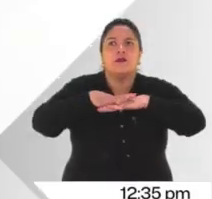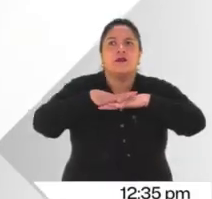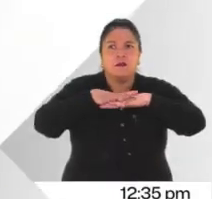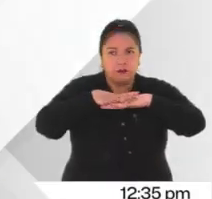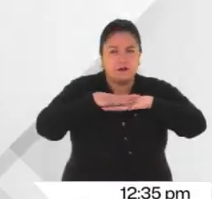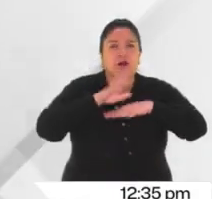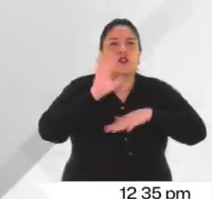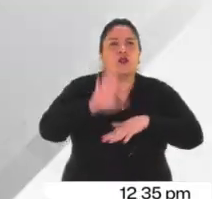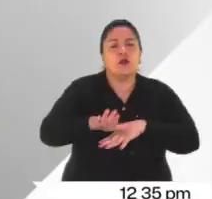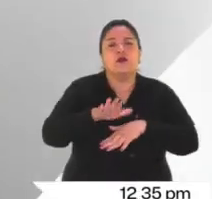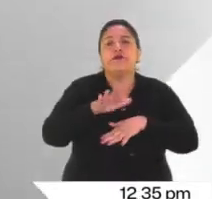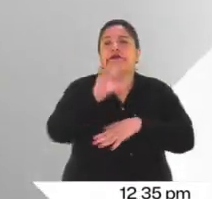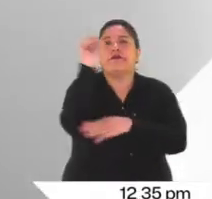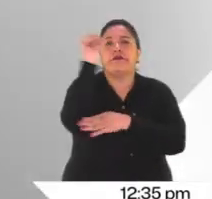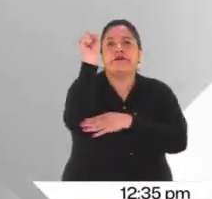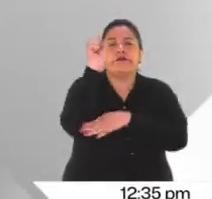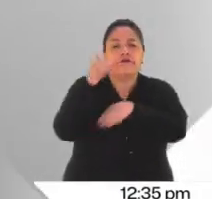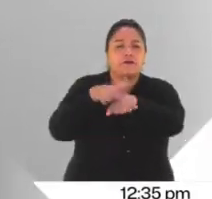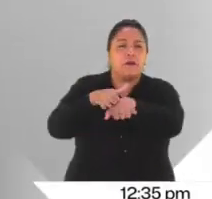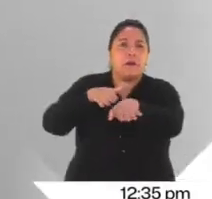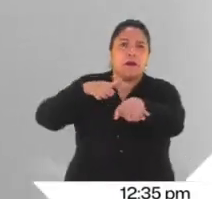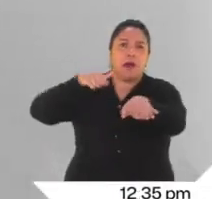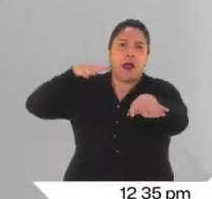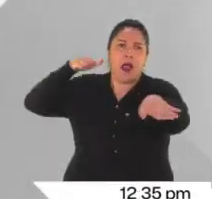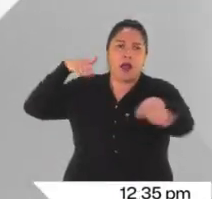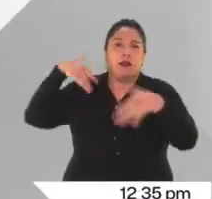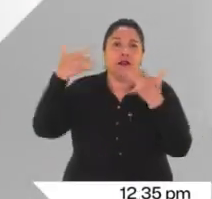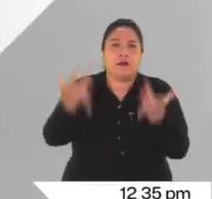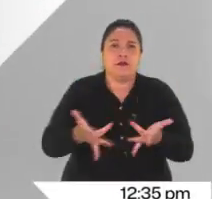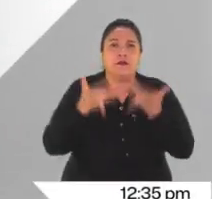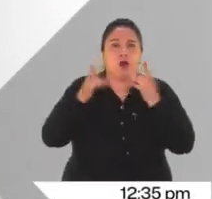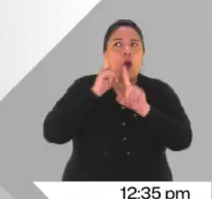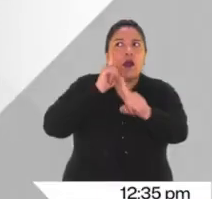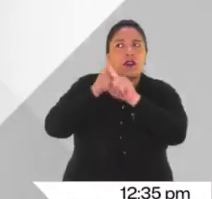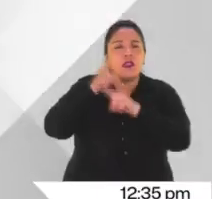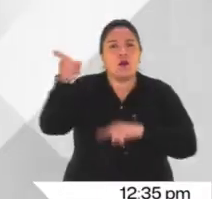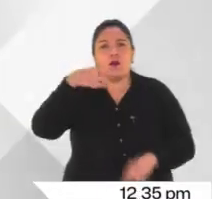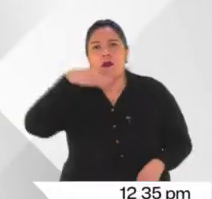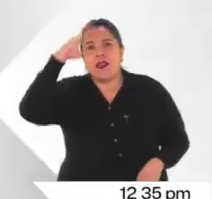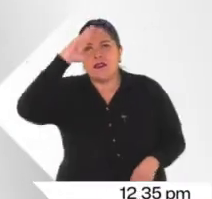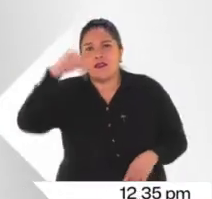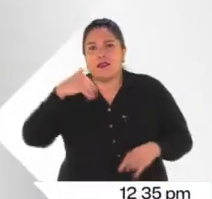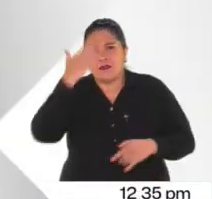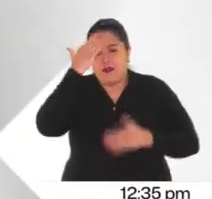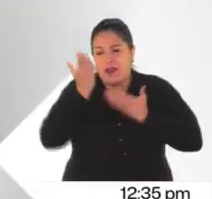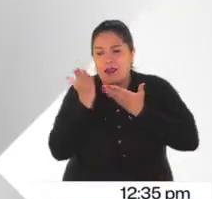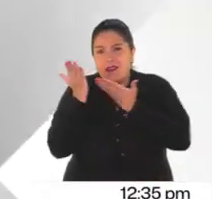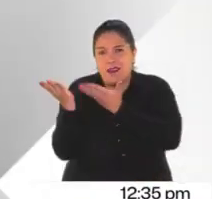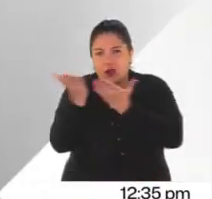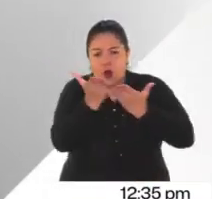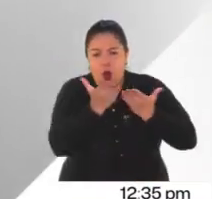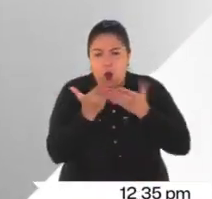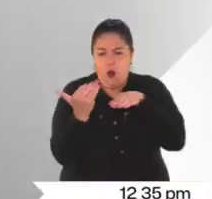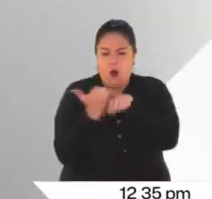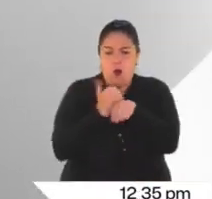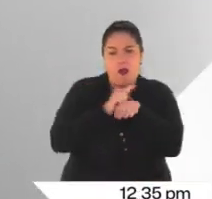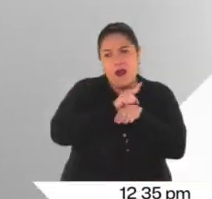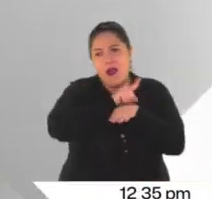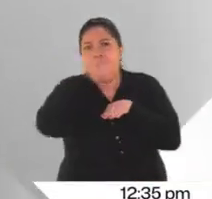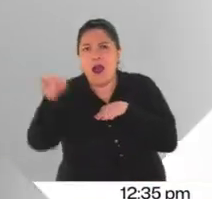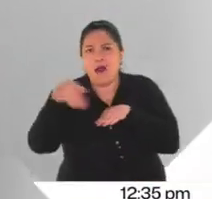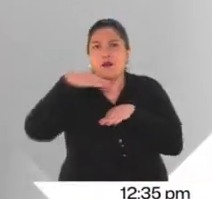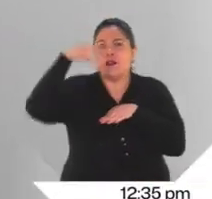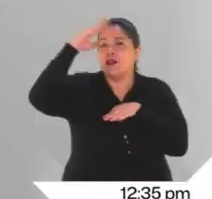vehículos detuvieron su tránsito por la vía que conduce hacia la ciudad de Medellín desde Quibdó. En ese mismo momento, la montaña